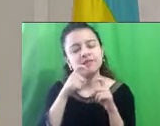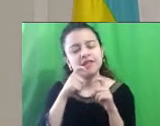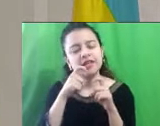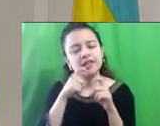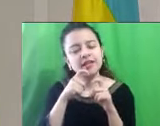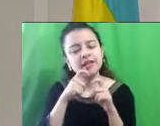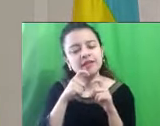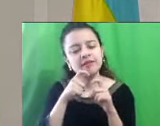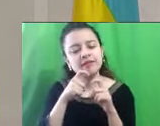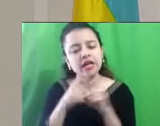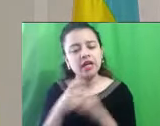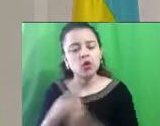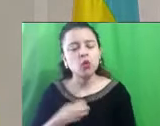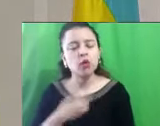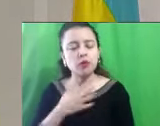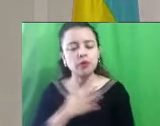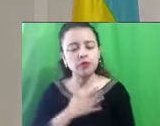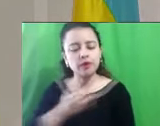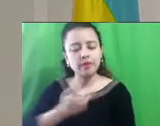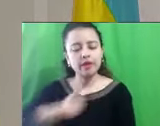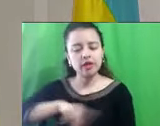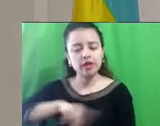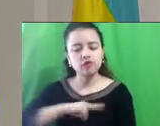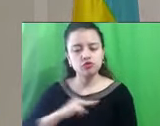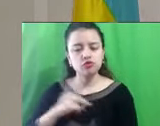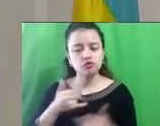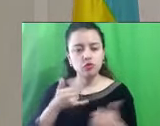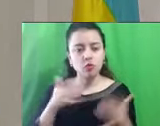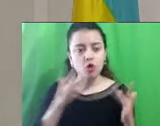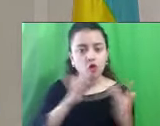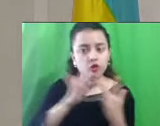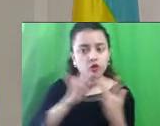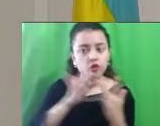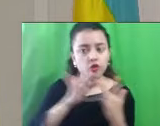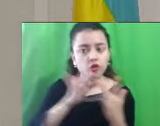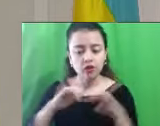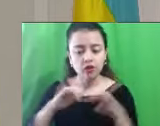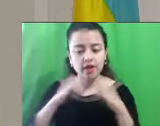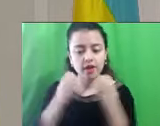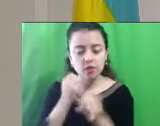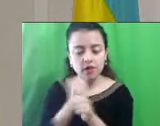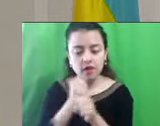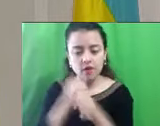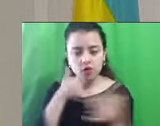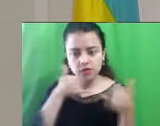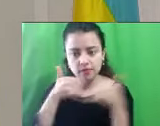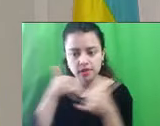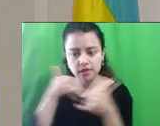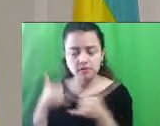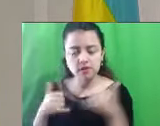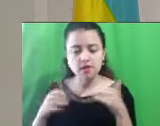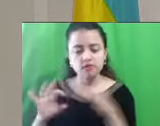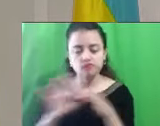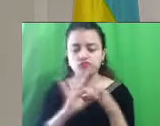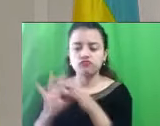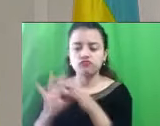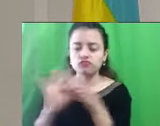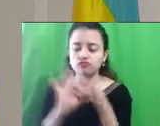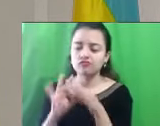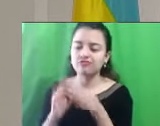y permitió consolidar con el equipo restante todas las acciones necesarias para